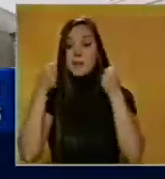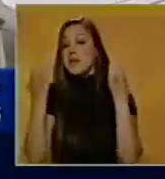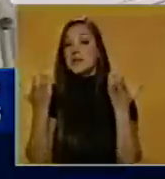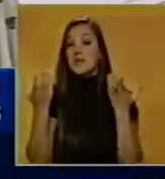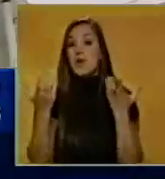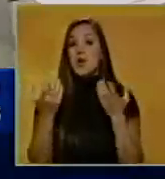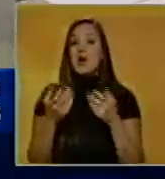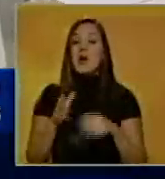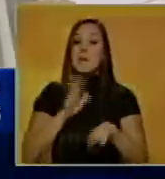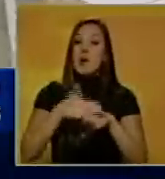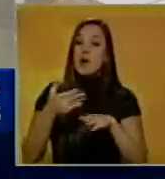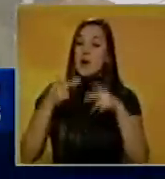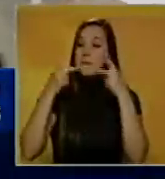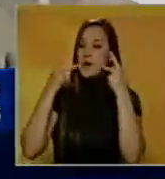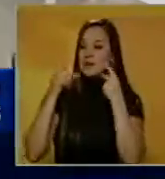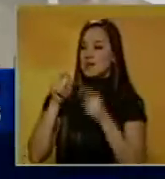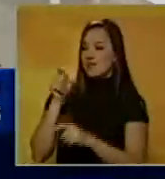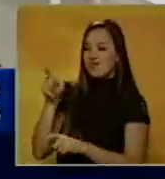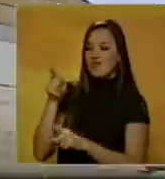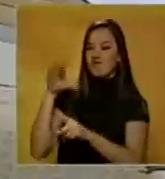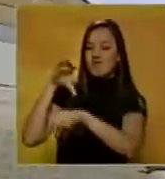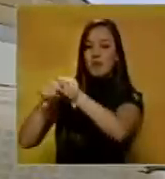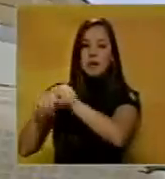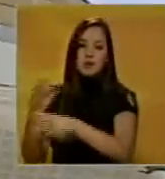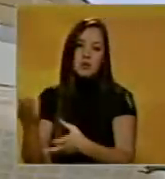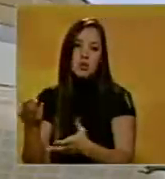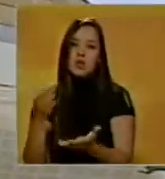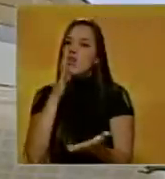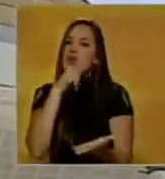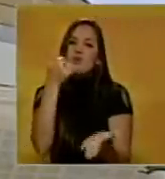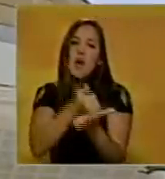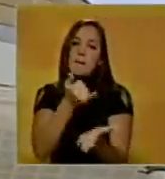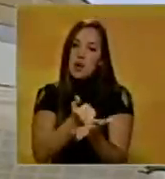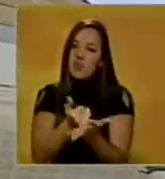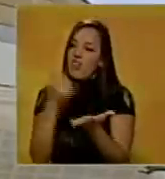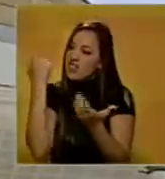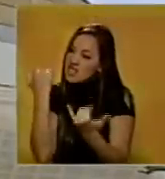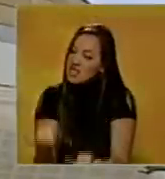en motivaciones políticas y no sustentados en evidencias sólidas y fehacientes.